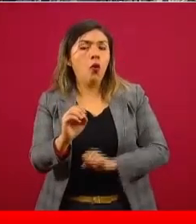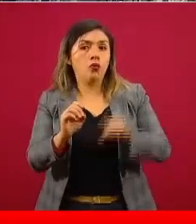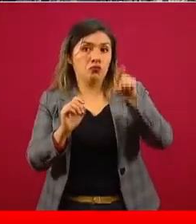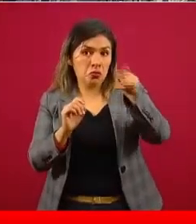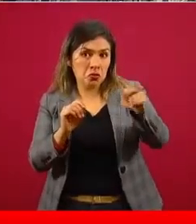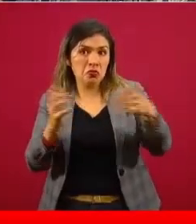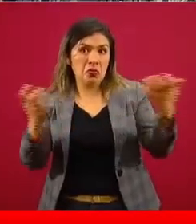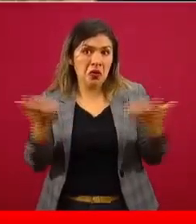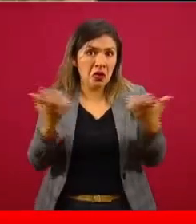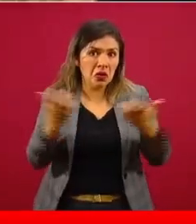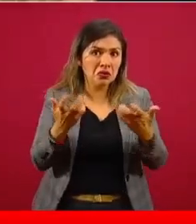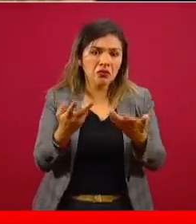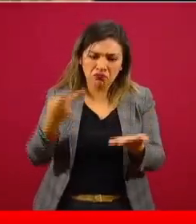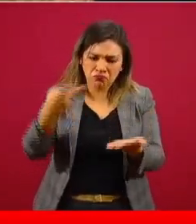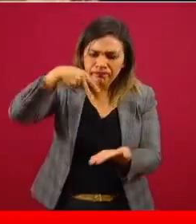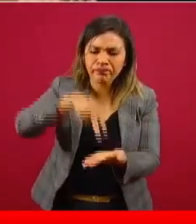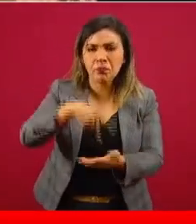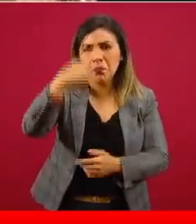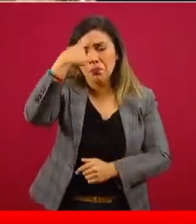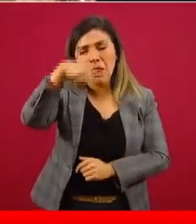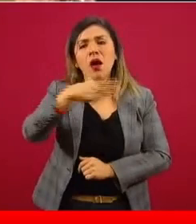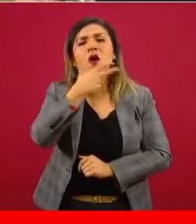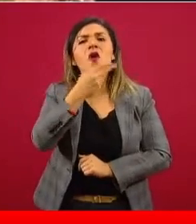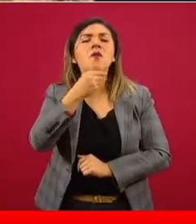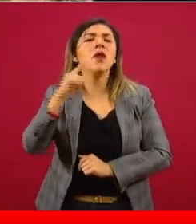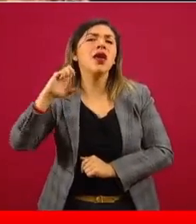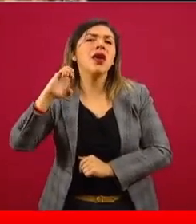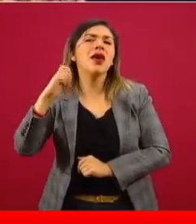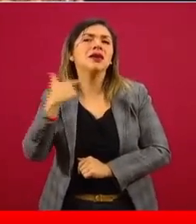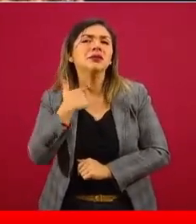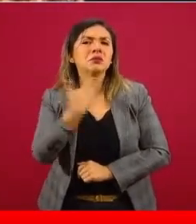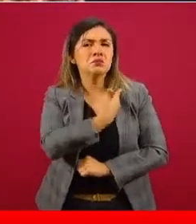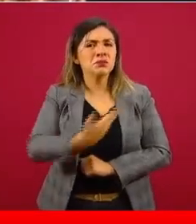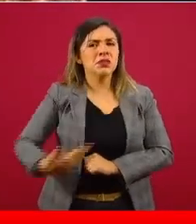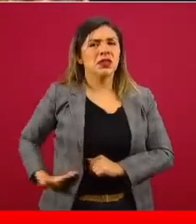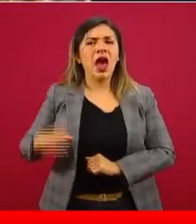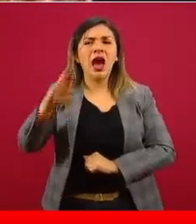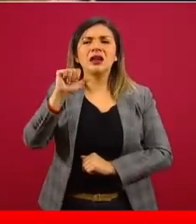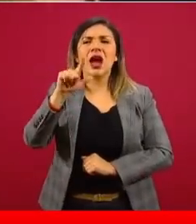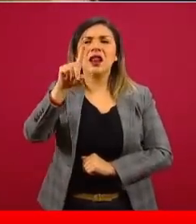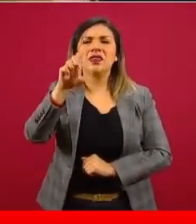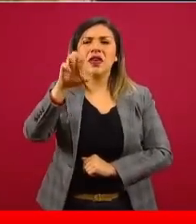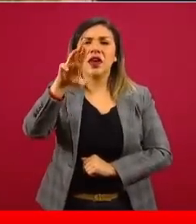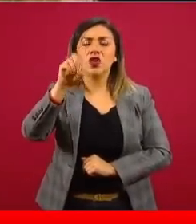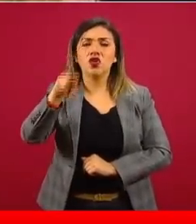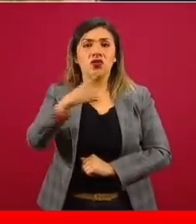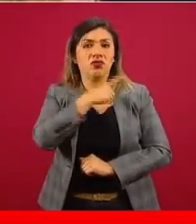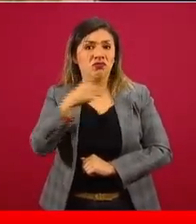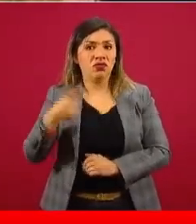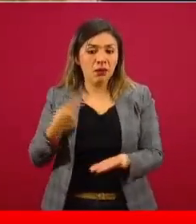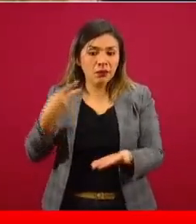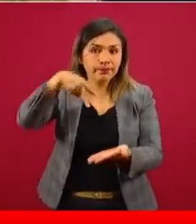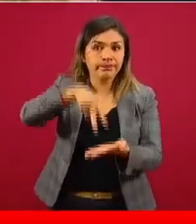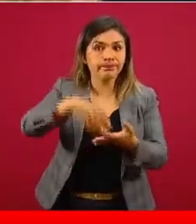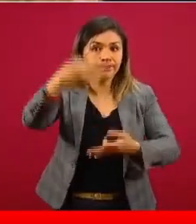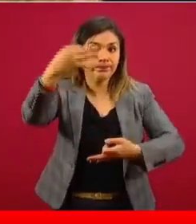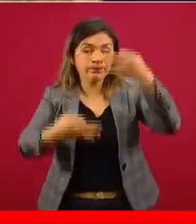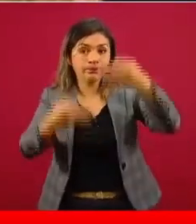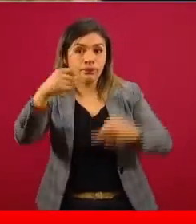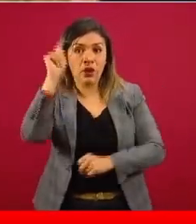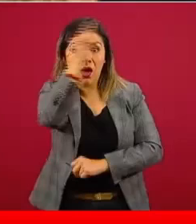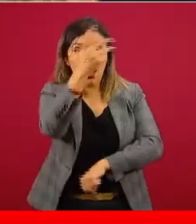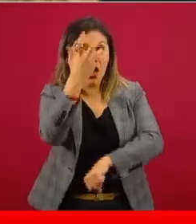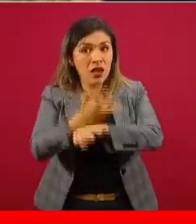se pronunciaría porque el expresidente Calderón deba rendir cuentas ante la justicia de los Estados